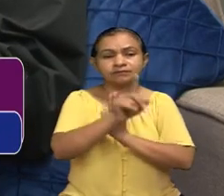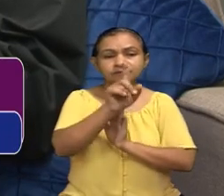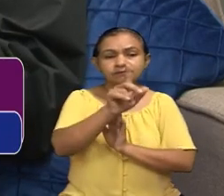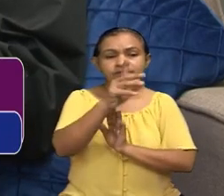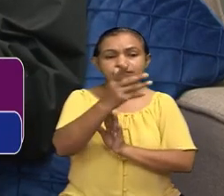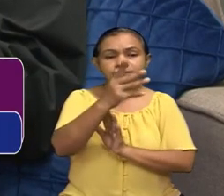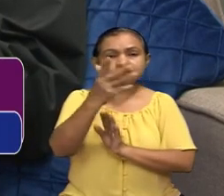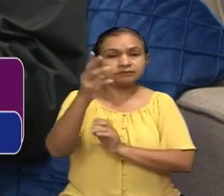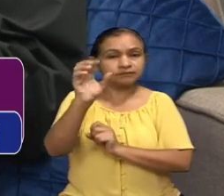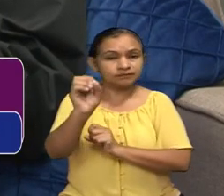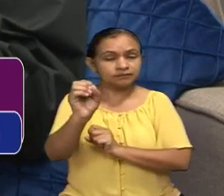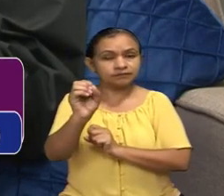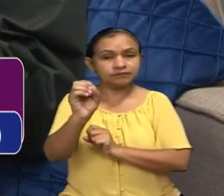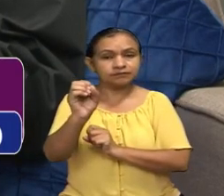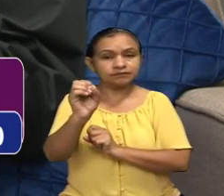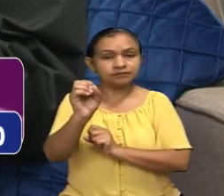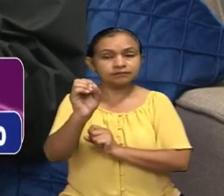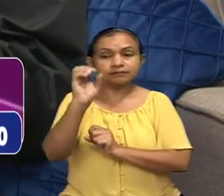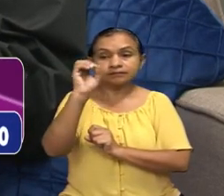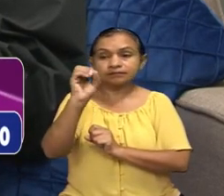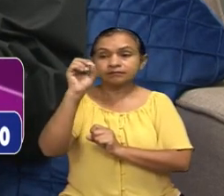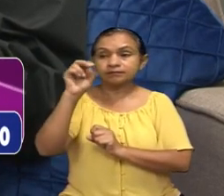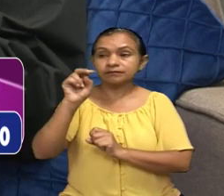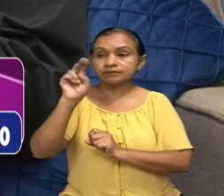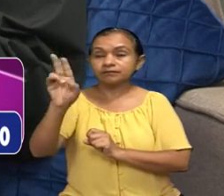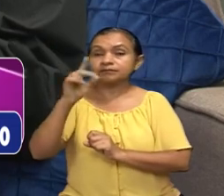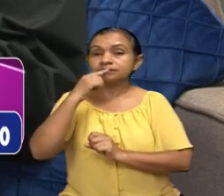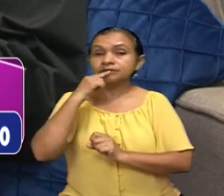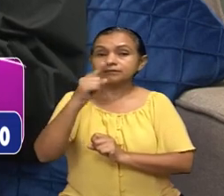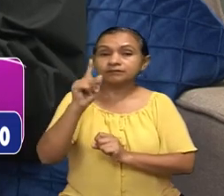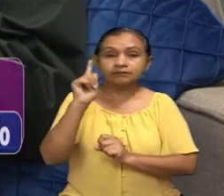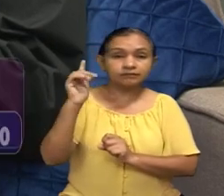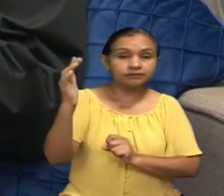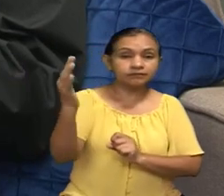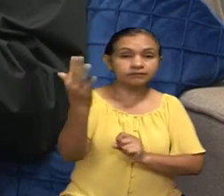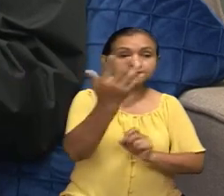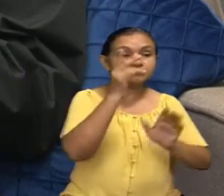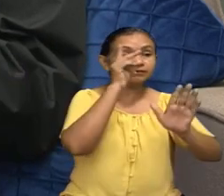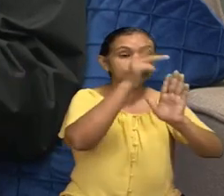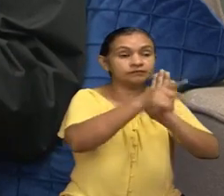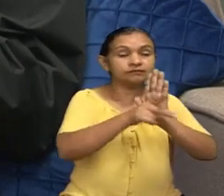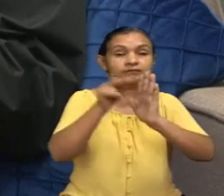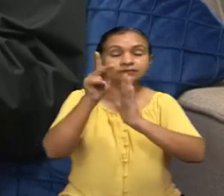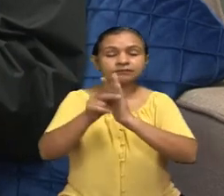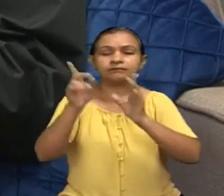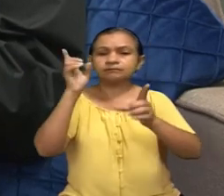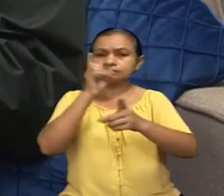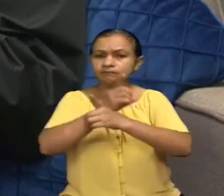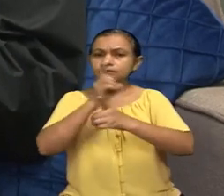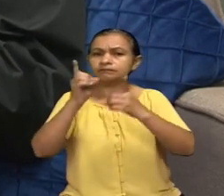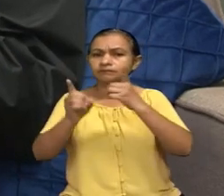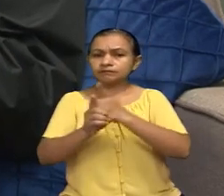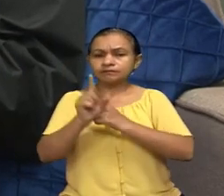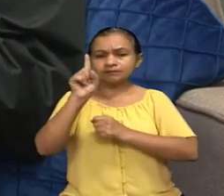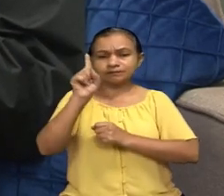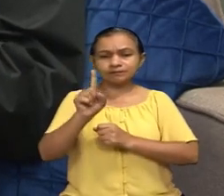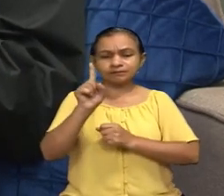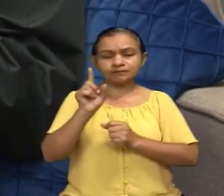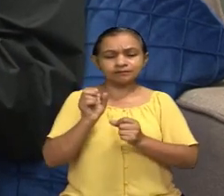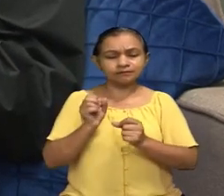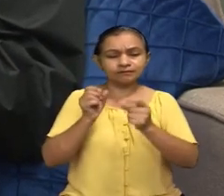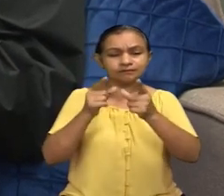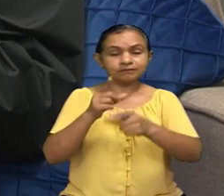1990. ¿Ah? 1990, Naciones Unidas declara que todos los estados miembros de la ONU deben de celebrar el 1 de octubre como